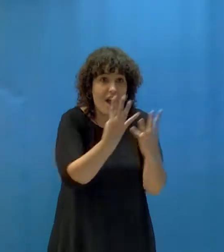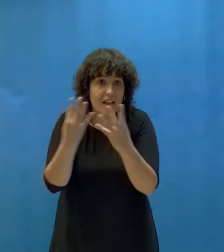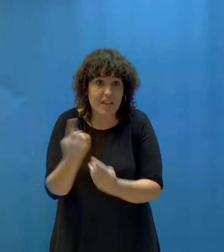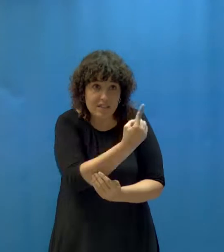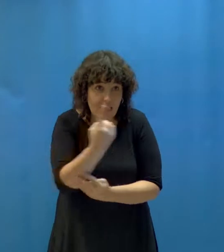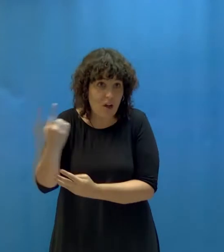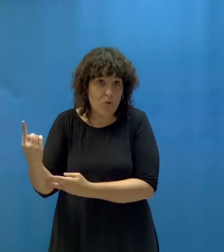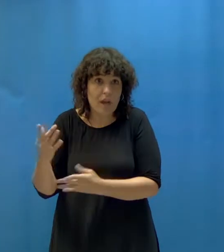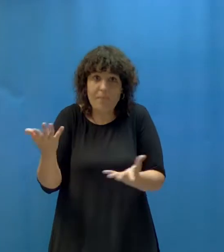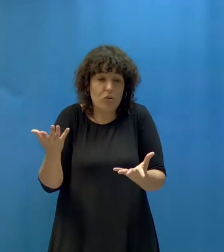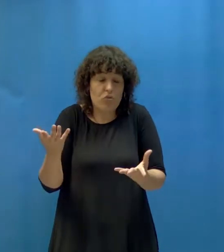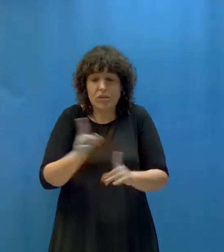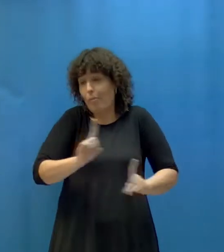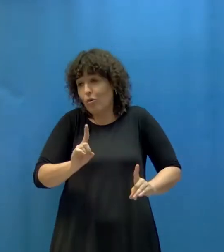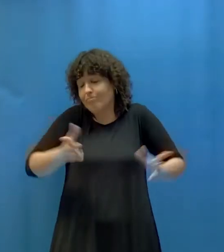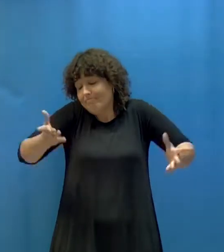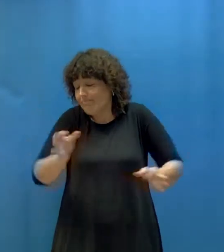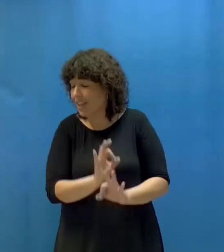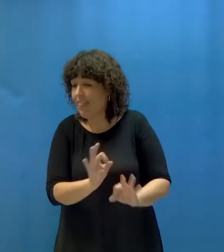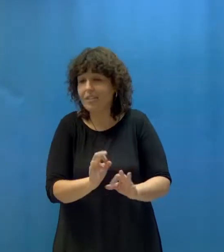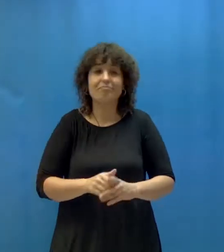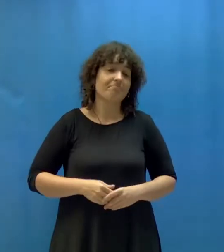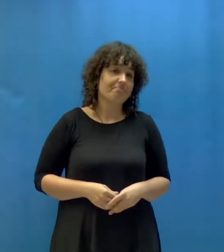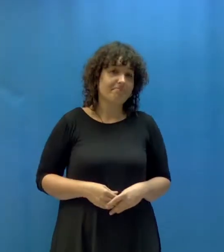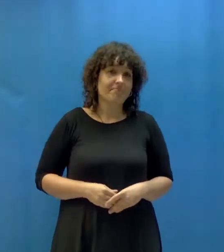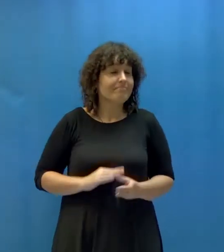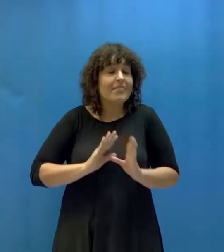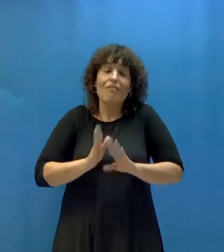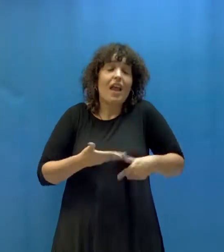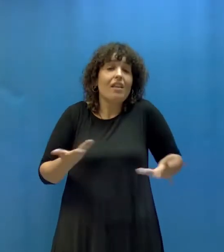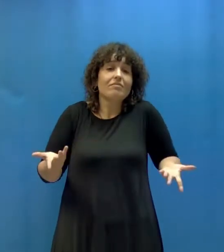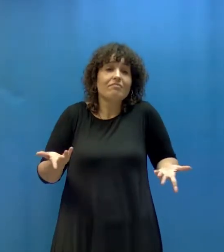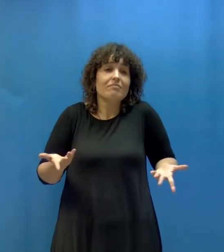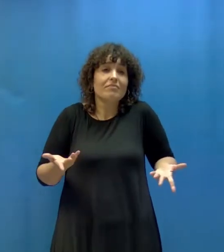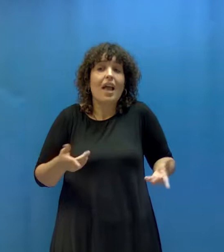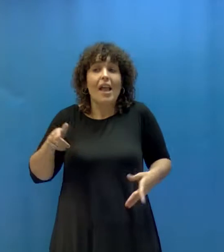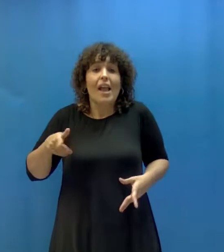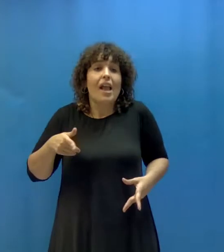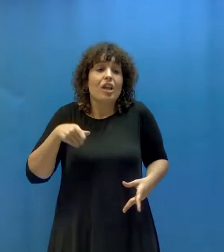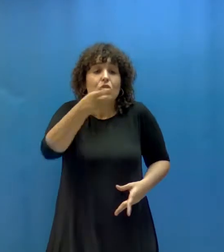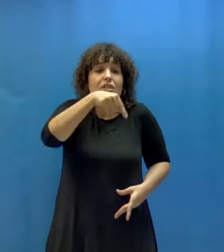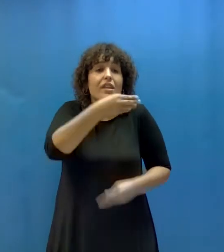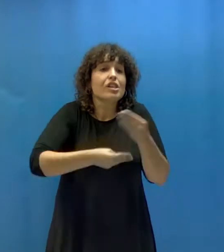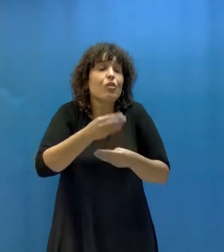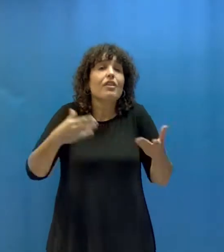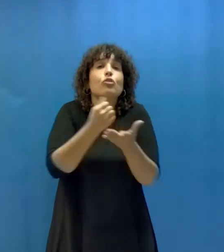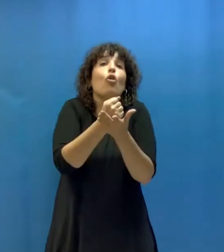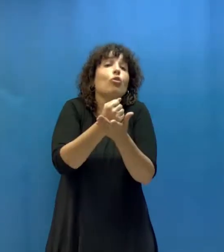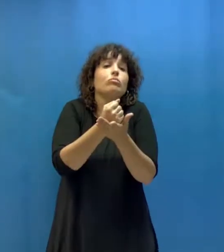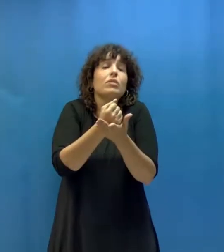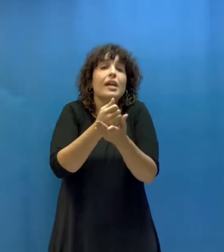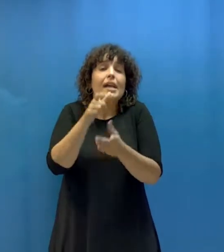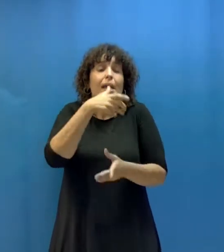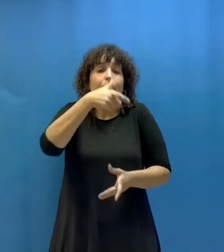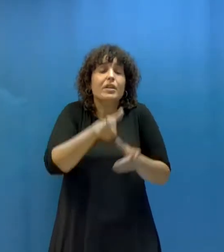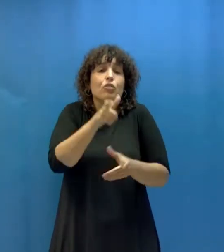puesto tampoco, pues nada. En definitiva, que ustedes lo están haciendo todo a espaldas de los castellonenses y nada,